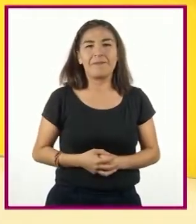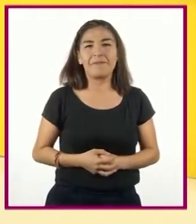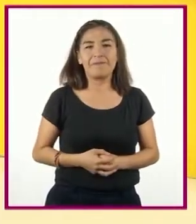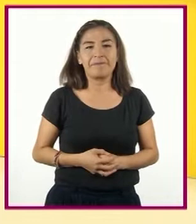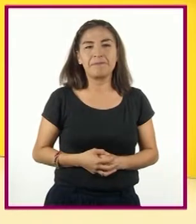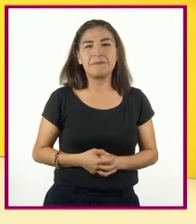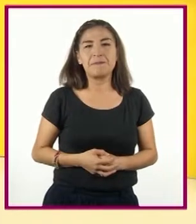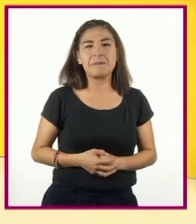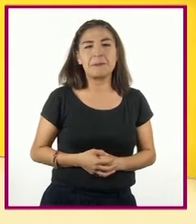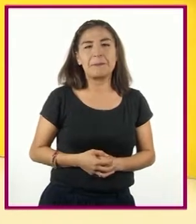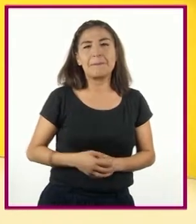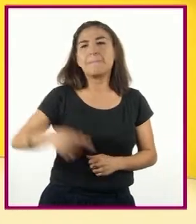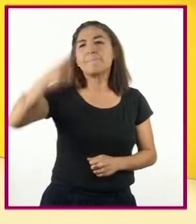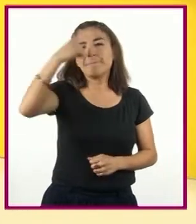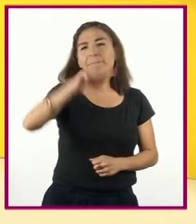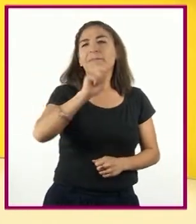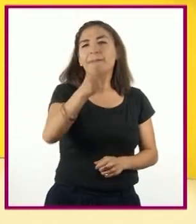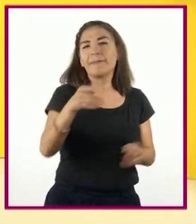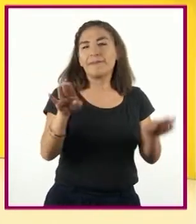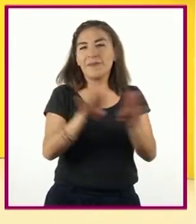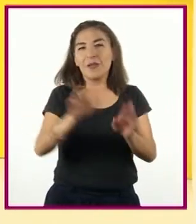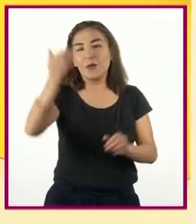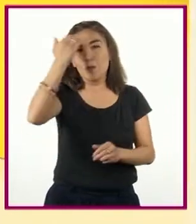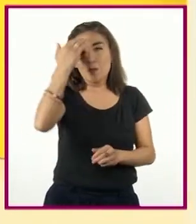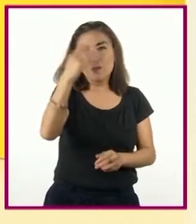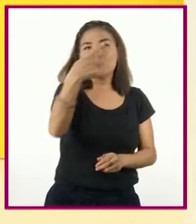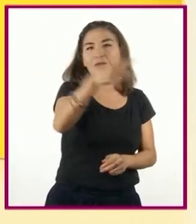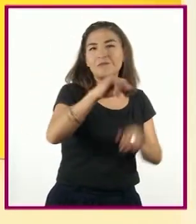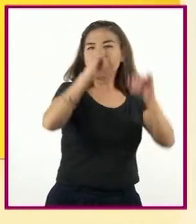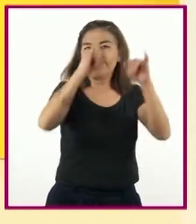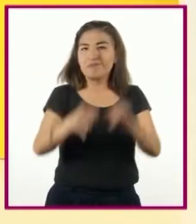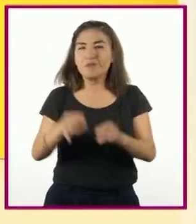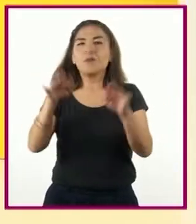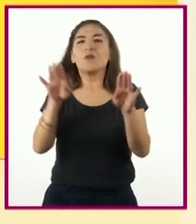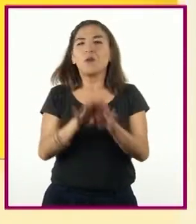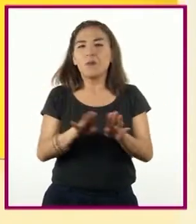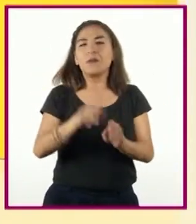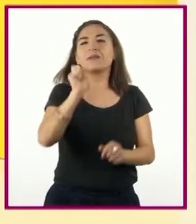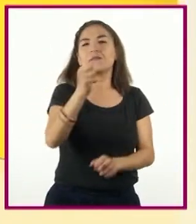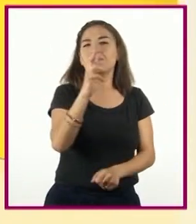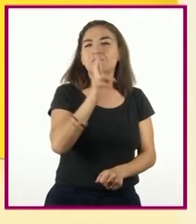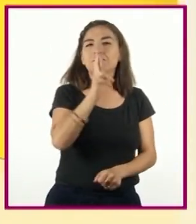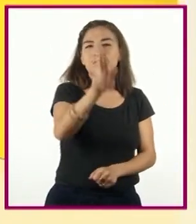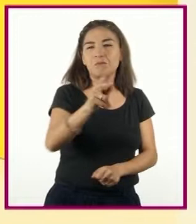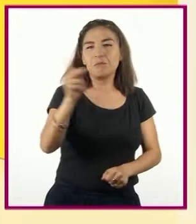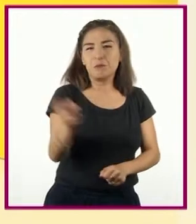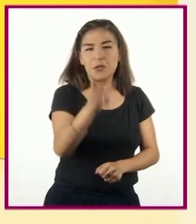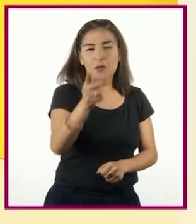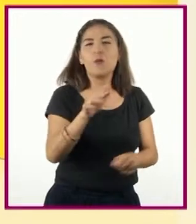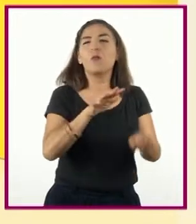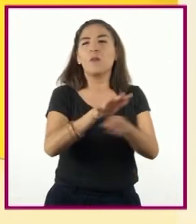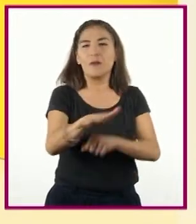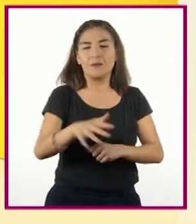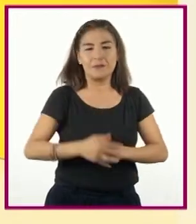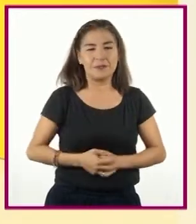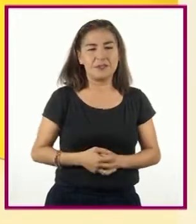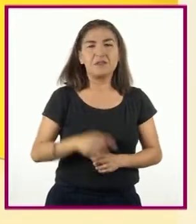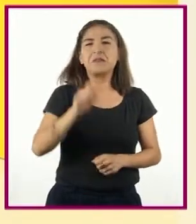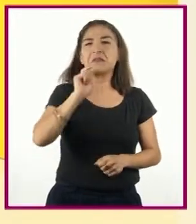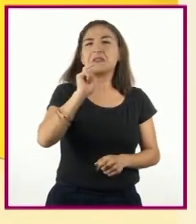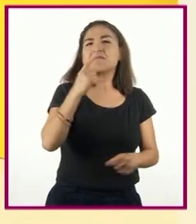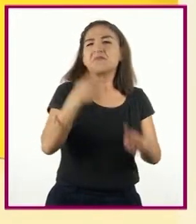Algo que da la pauta para conocerse e ir definiendo su identidad es responder las preguntas tales como ¿quién